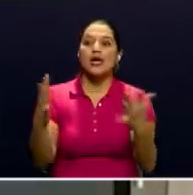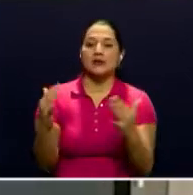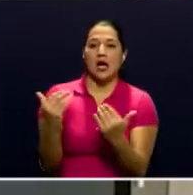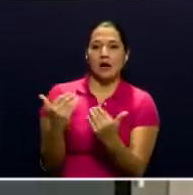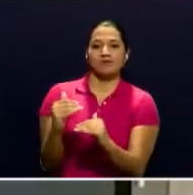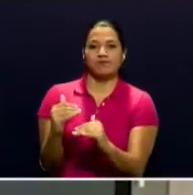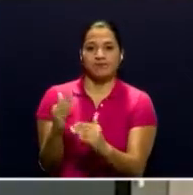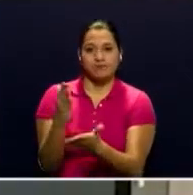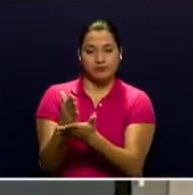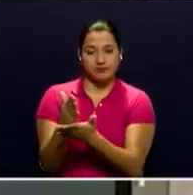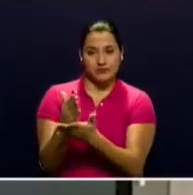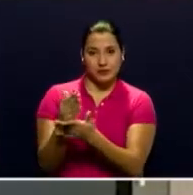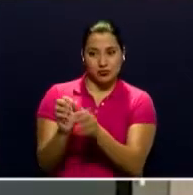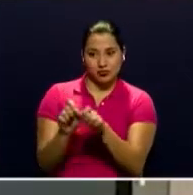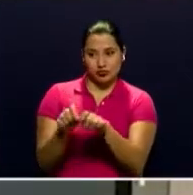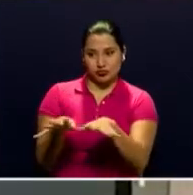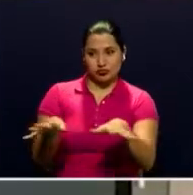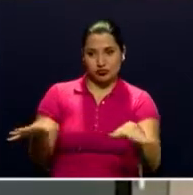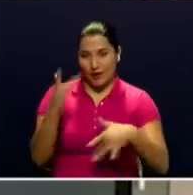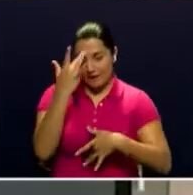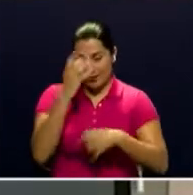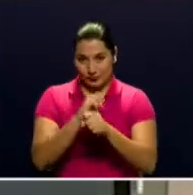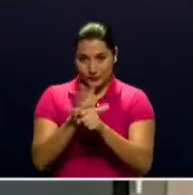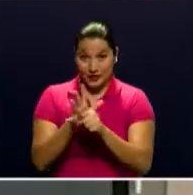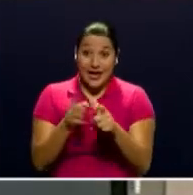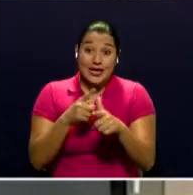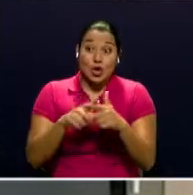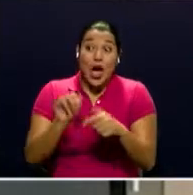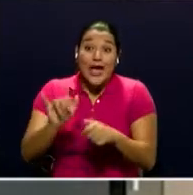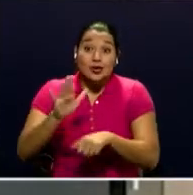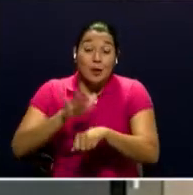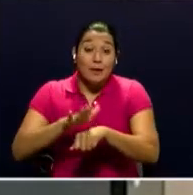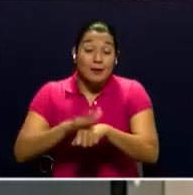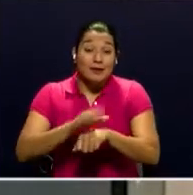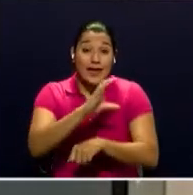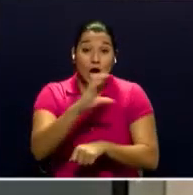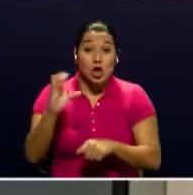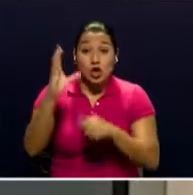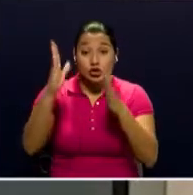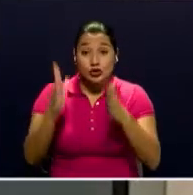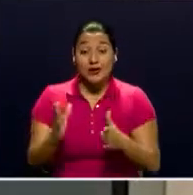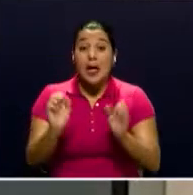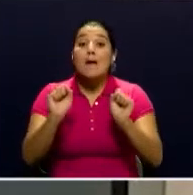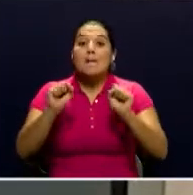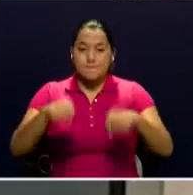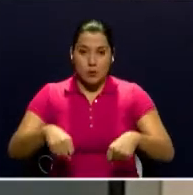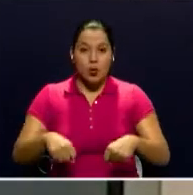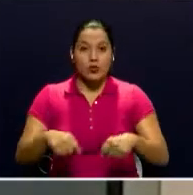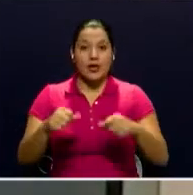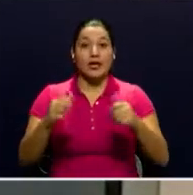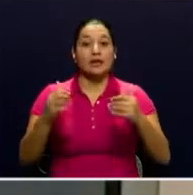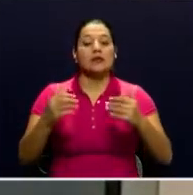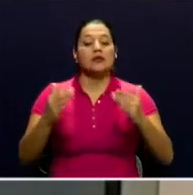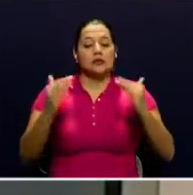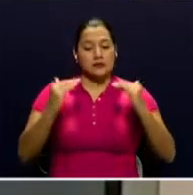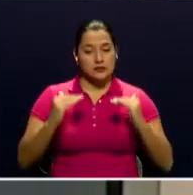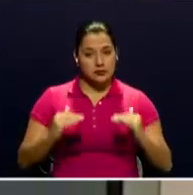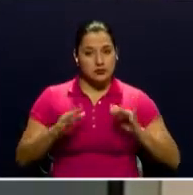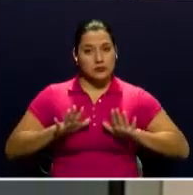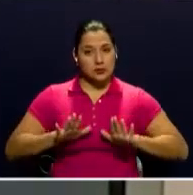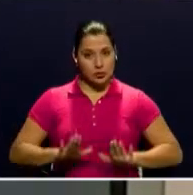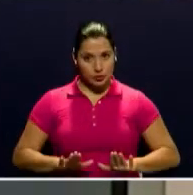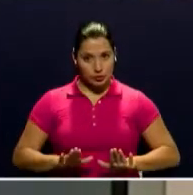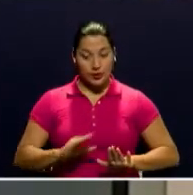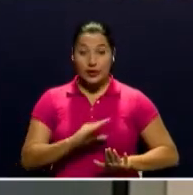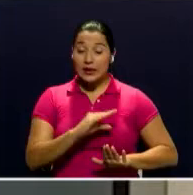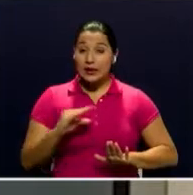estén en recuperación, y eso de alguna forma le permita a los costarricenses pues bajar los niveles de ansiedad y de expectativas que